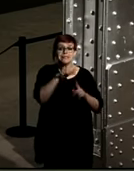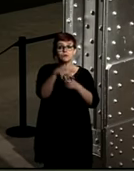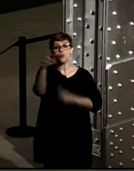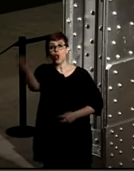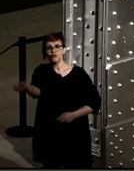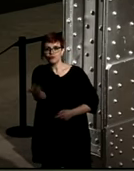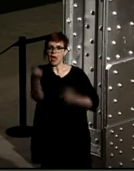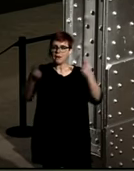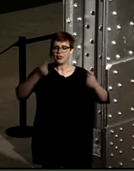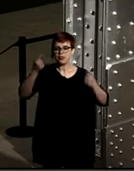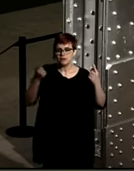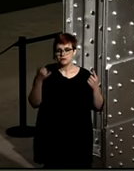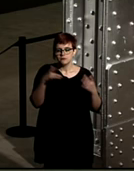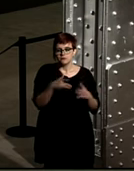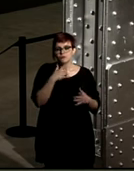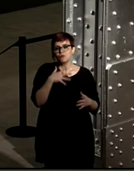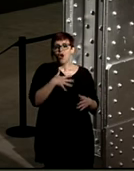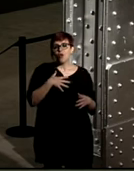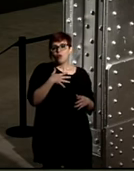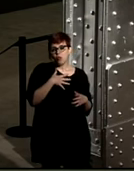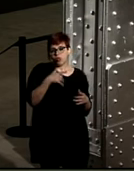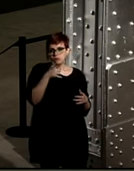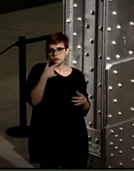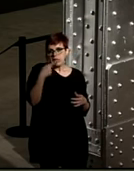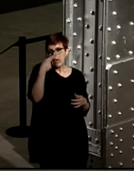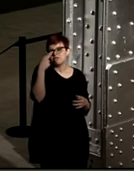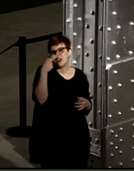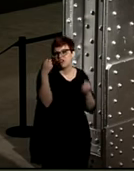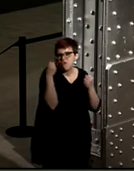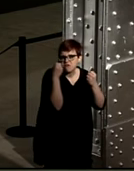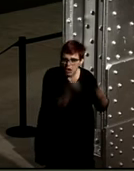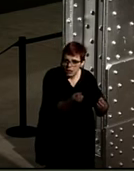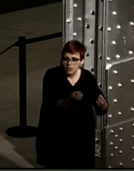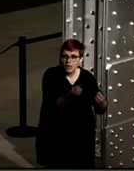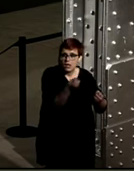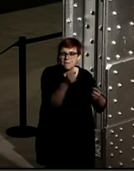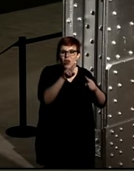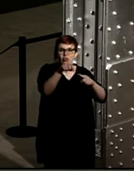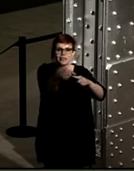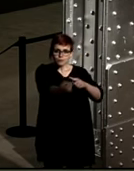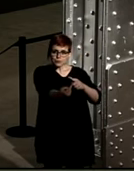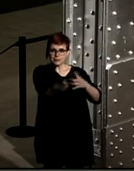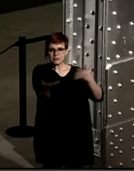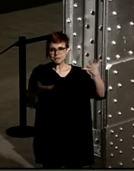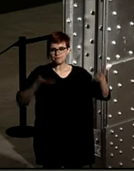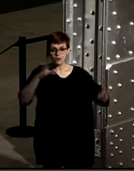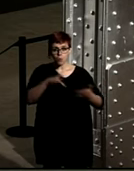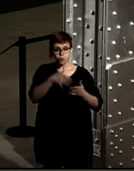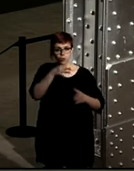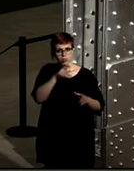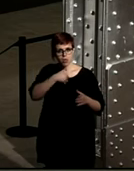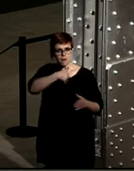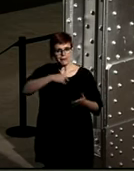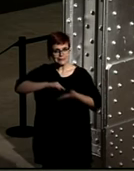gente está buscando acomodo, puede interesarle mucho el cine, pero no saber si tu sitio es más